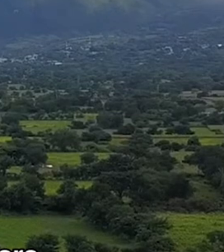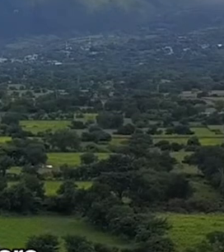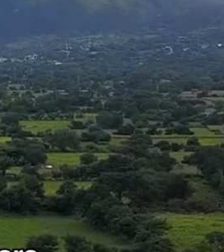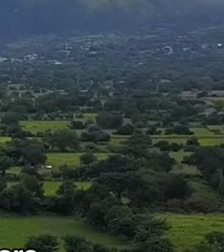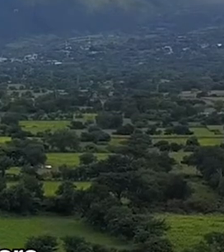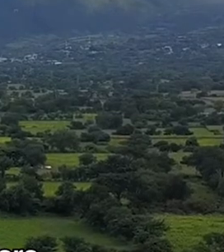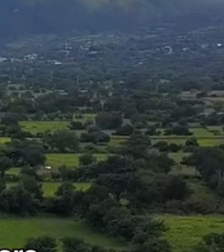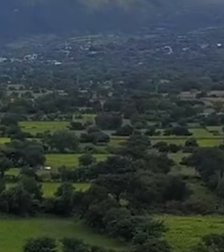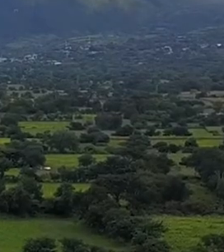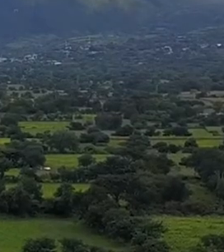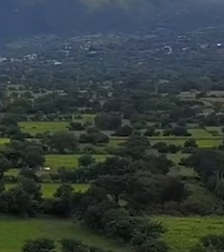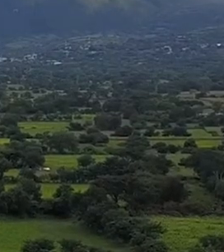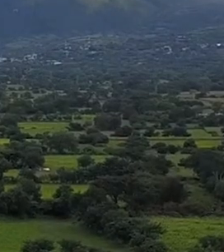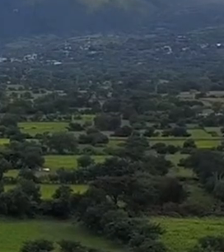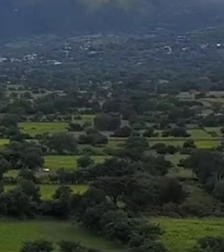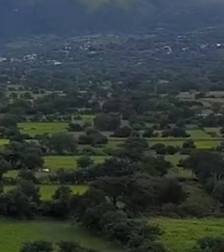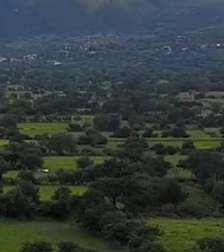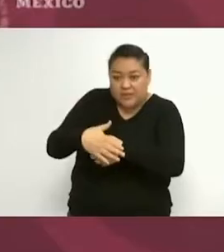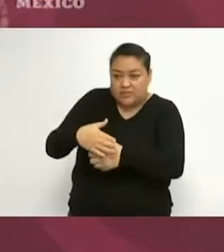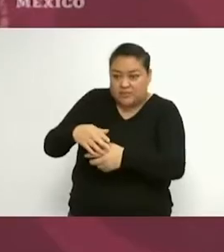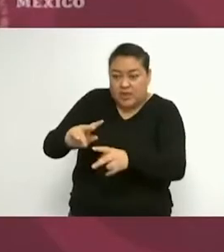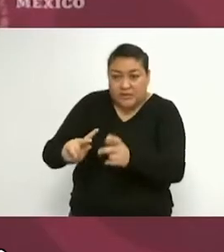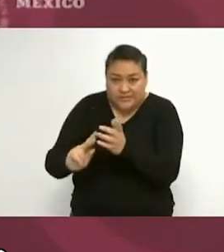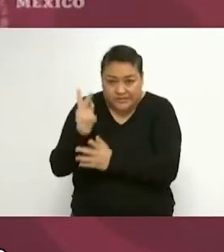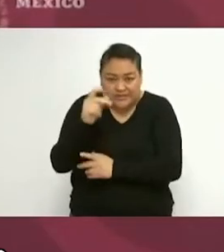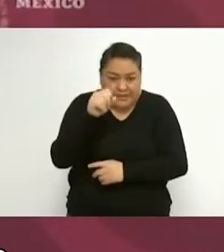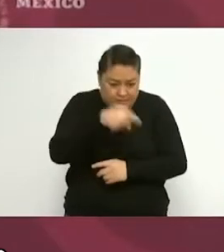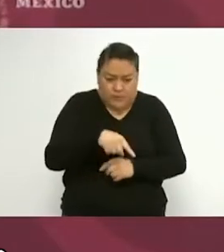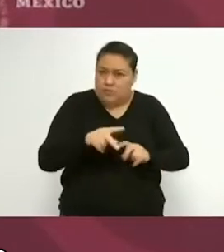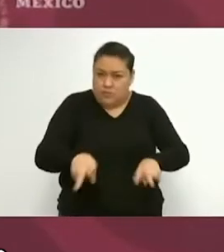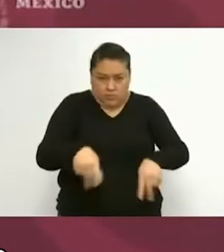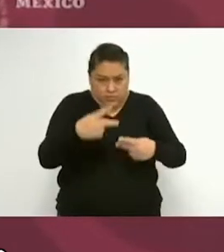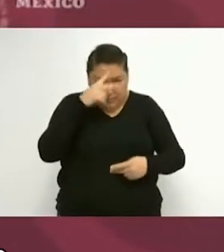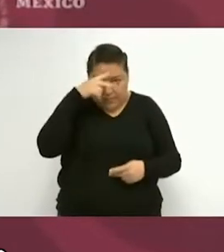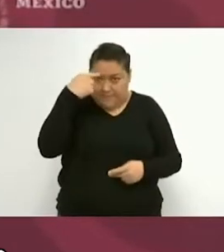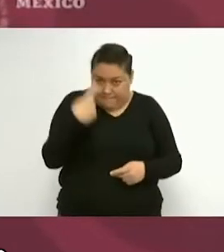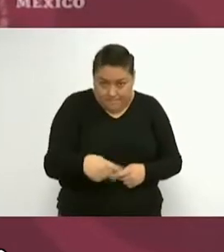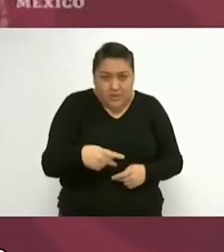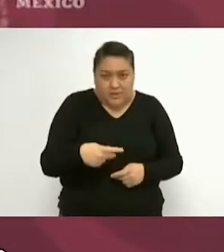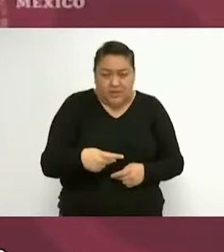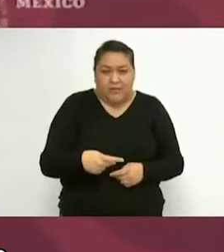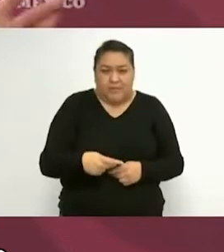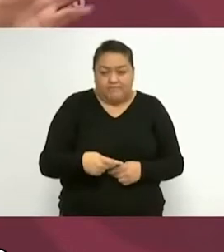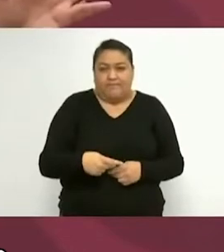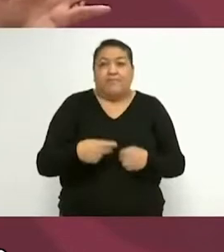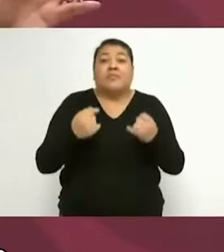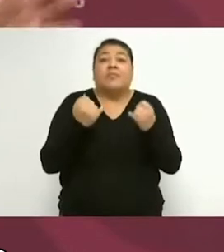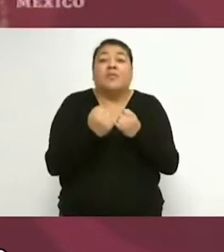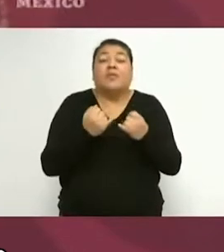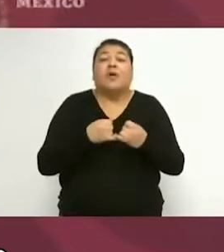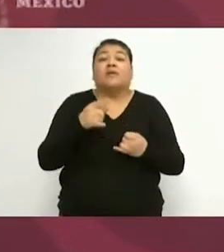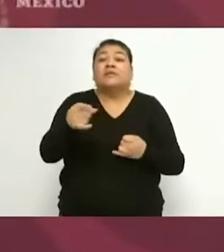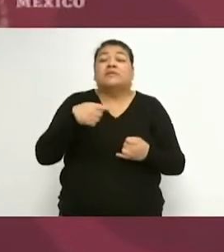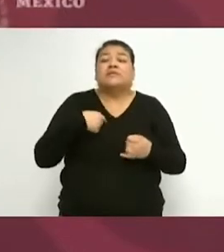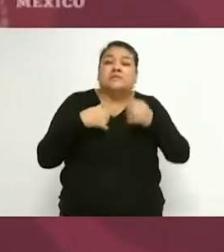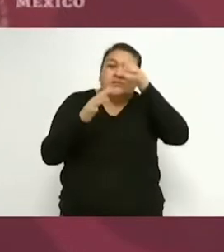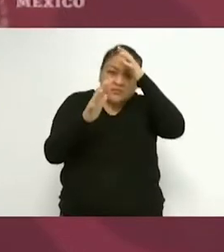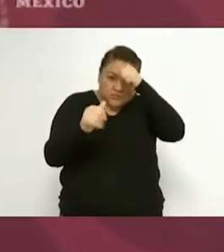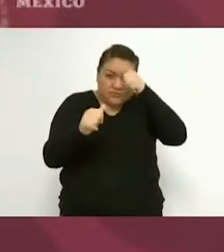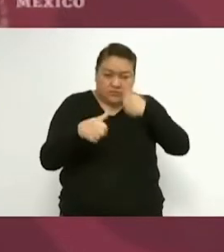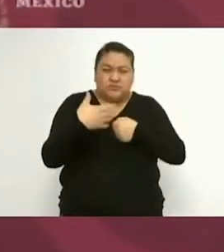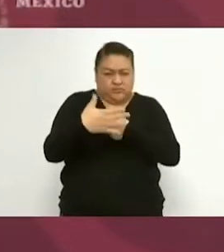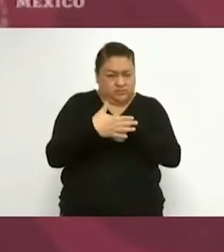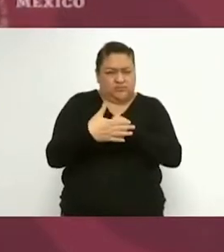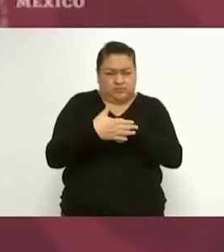para el autoconsumo. Y también tenemos que ponernos de acuerdo, ya les